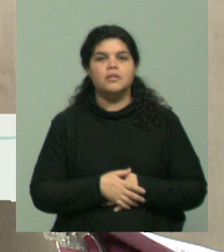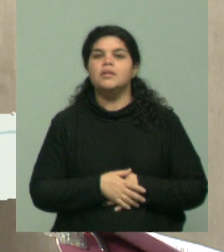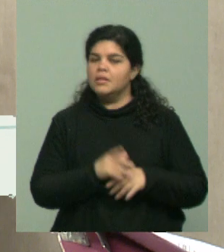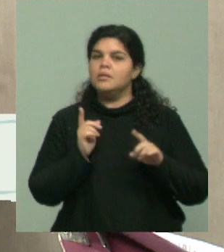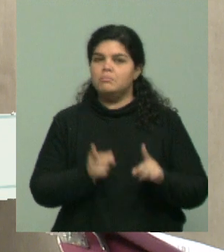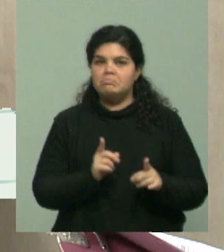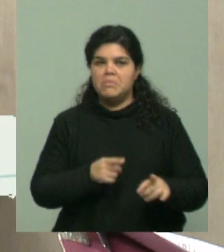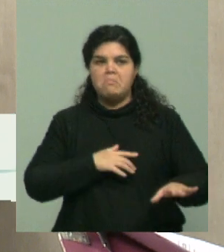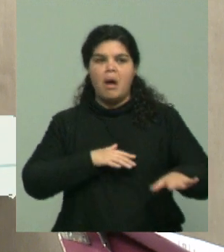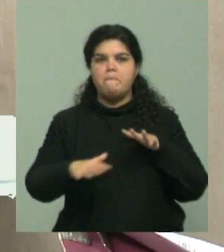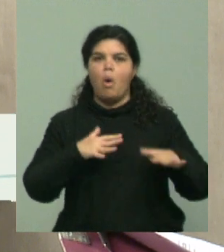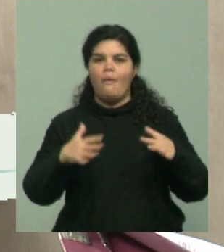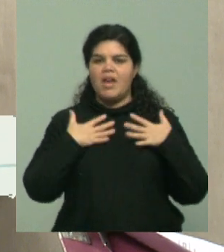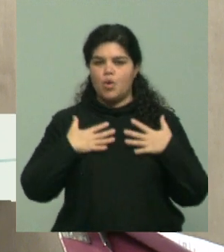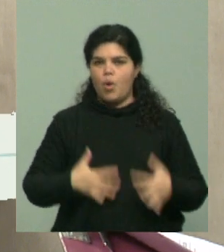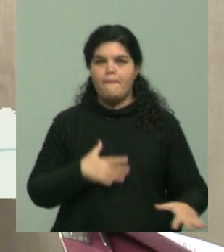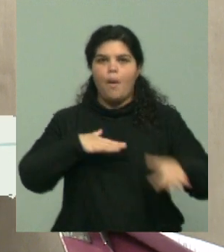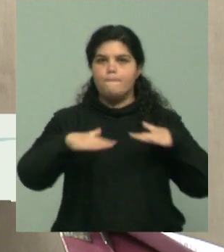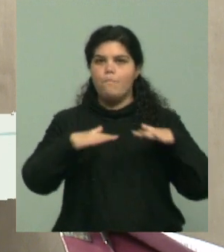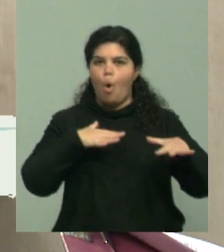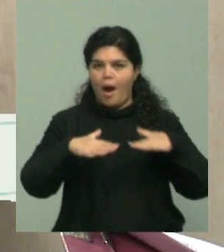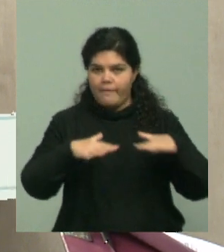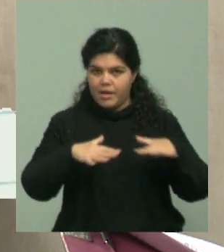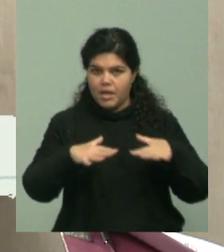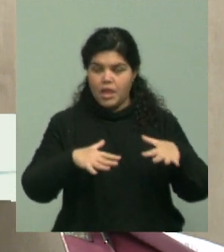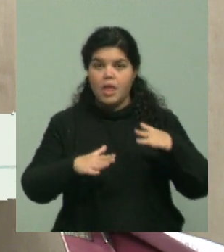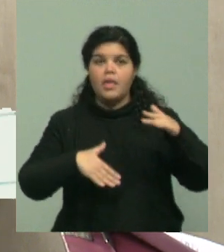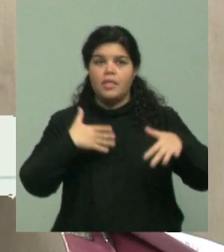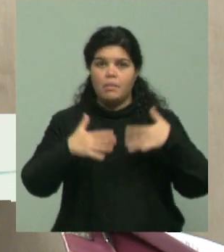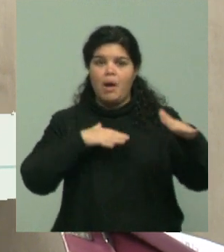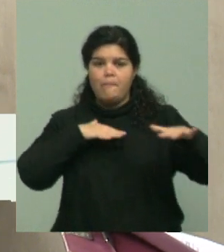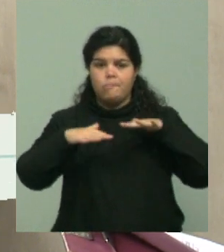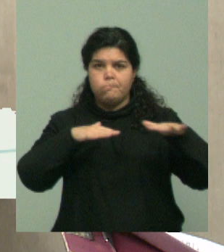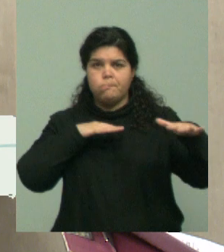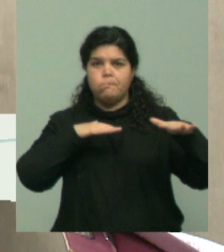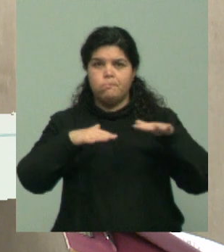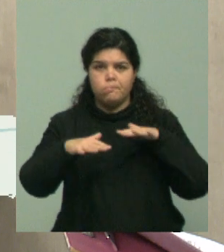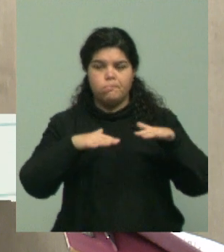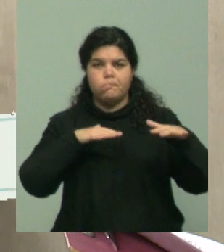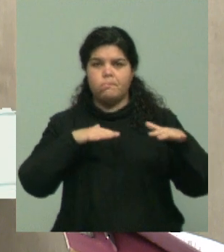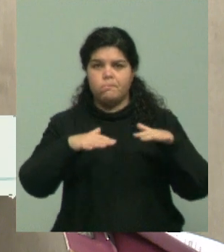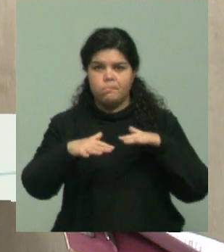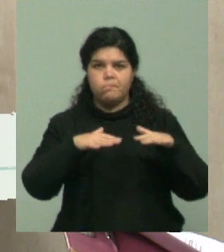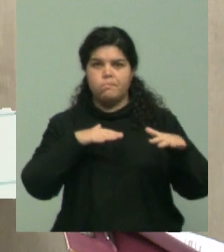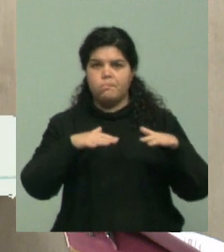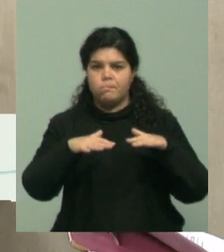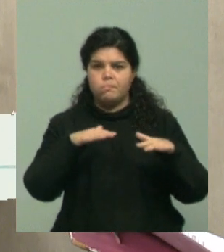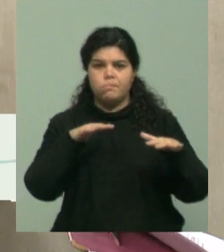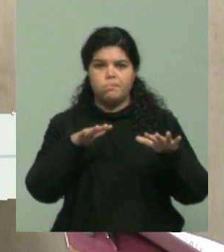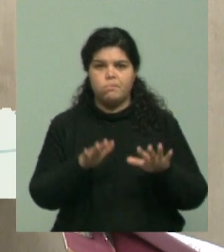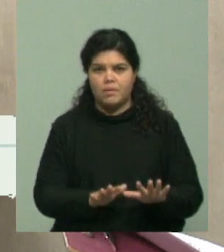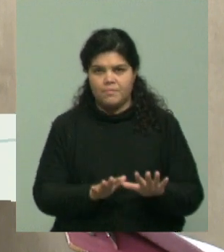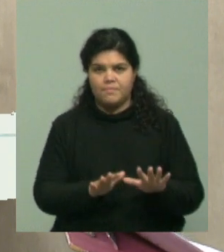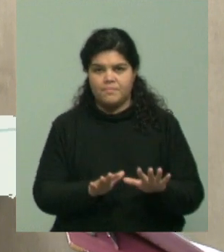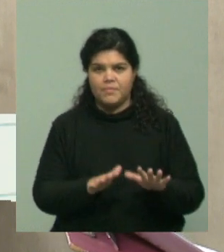movido, y después ese movimiento va decreciendo hasta llegar a la quietud.